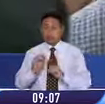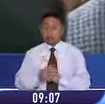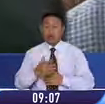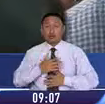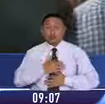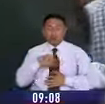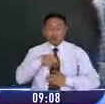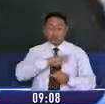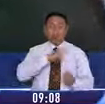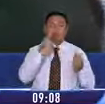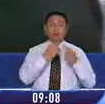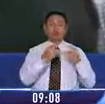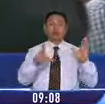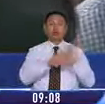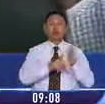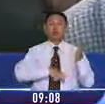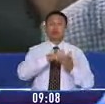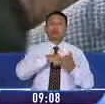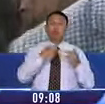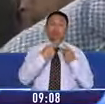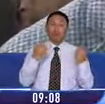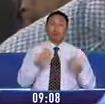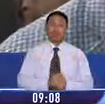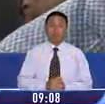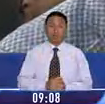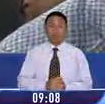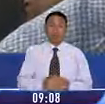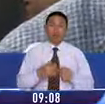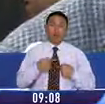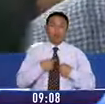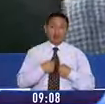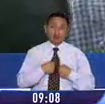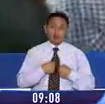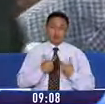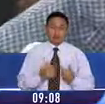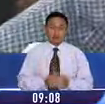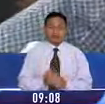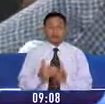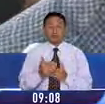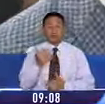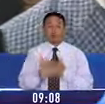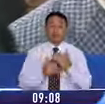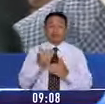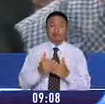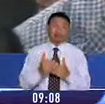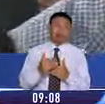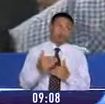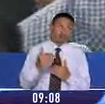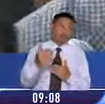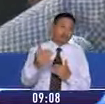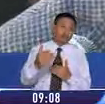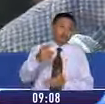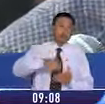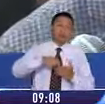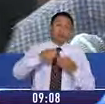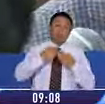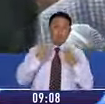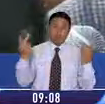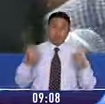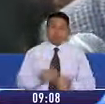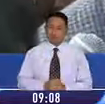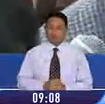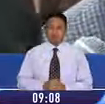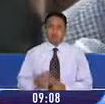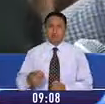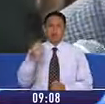una reforma a la ley de contratación pública. No es posible de que nosotros tengamos que pasar unos procesos tan extenuantes para poder contratar la obra pública. La obra